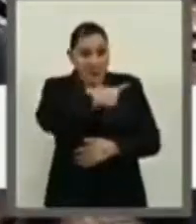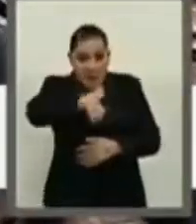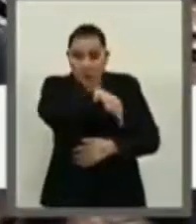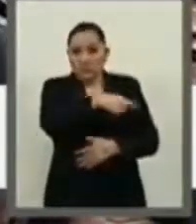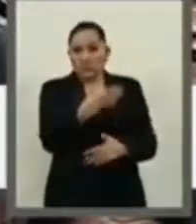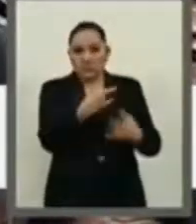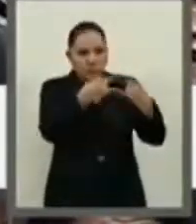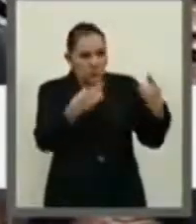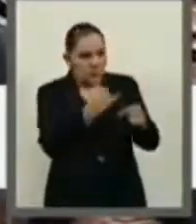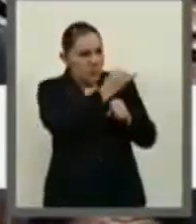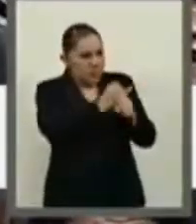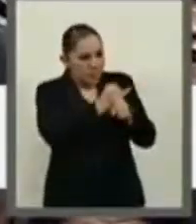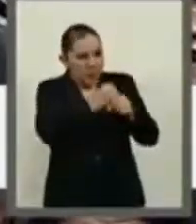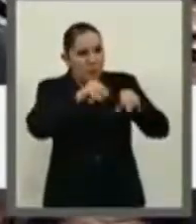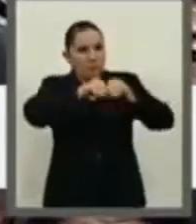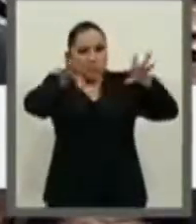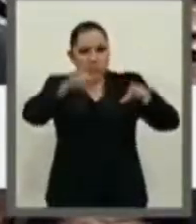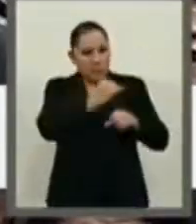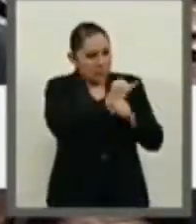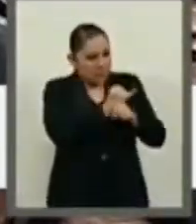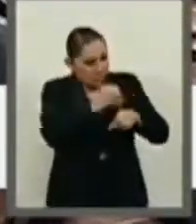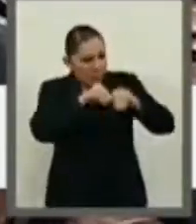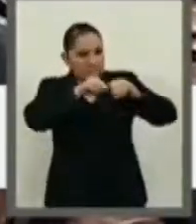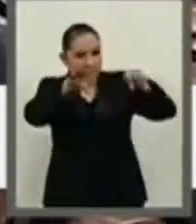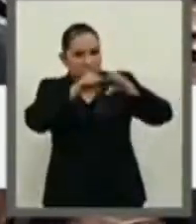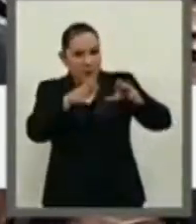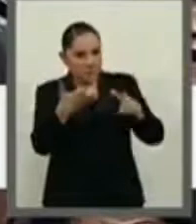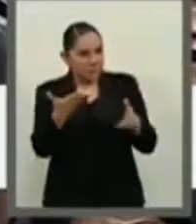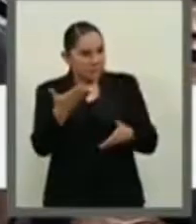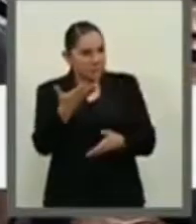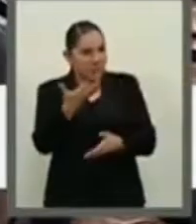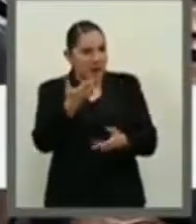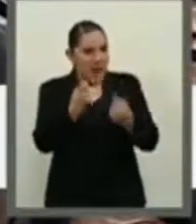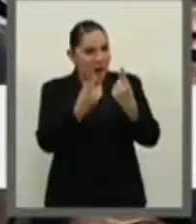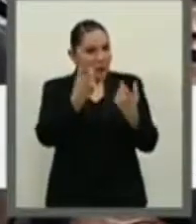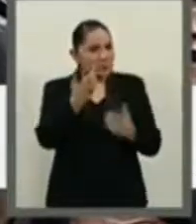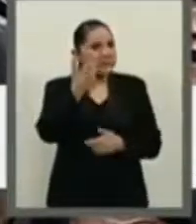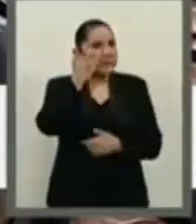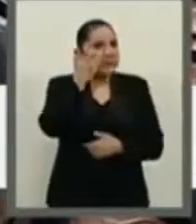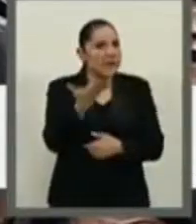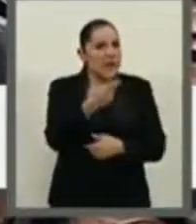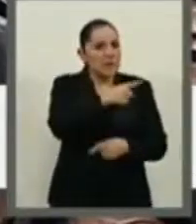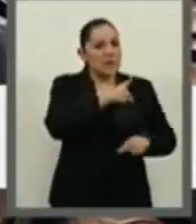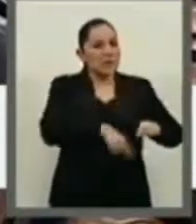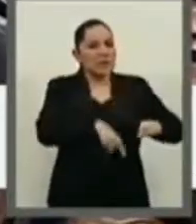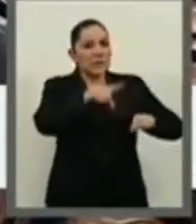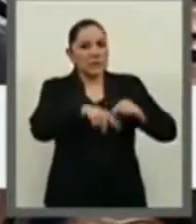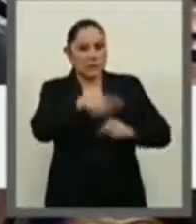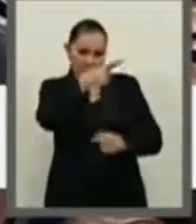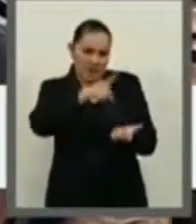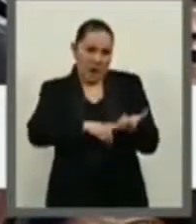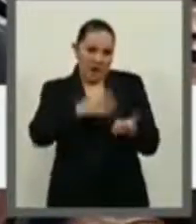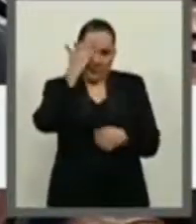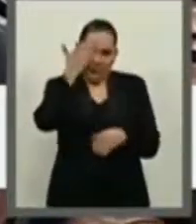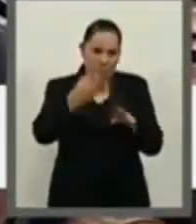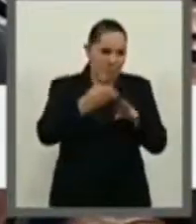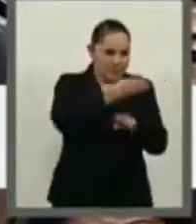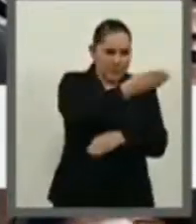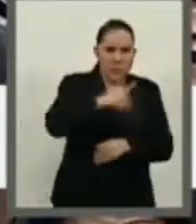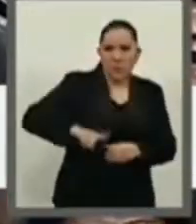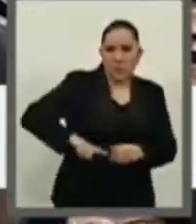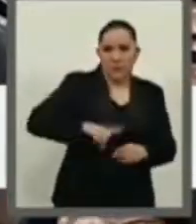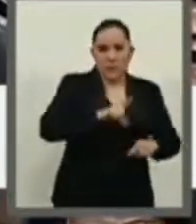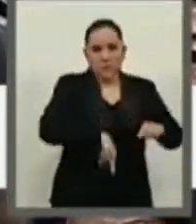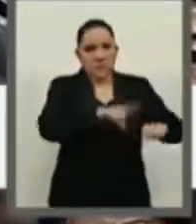memoria que se nos ha querido arrebatar de las luchas en contra del viejo régimen. Ese es el punto, ese